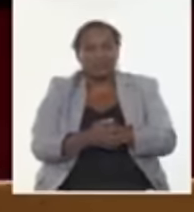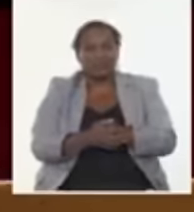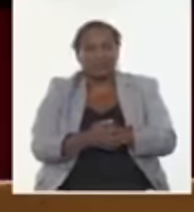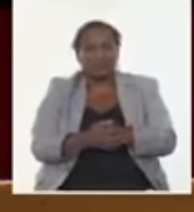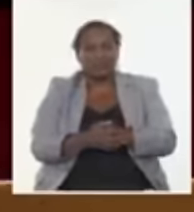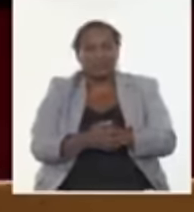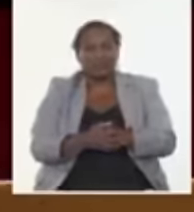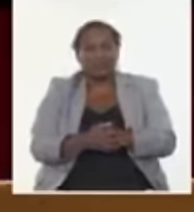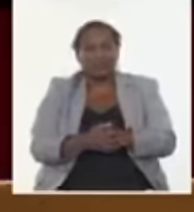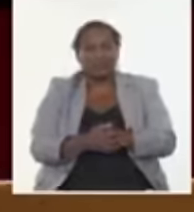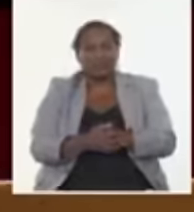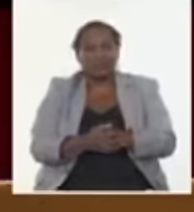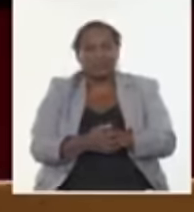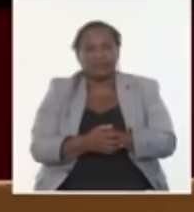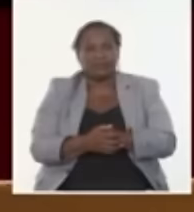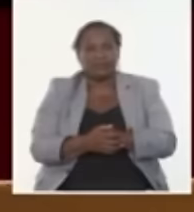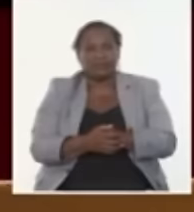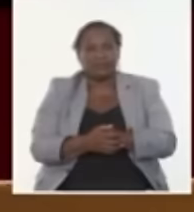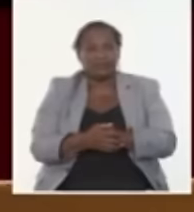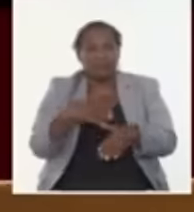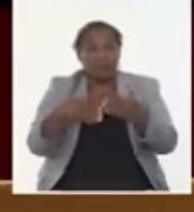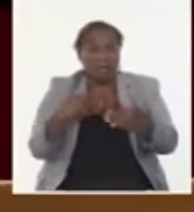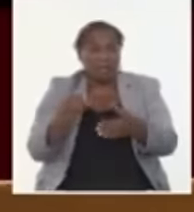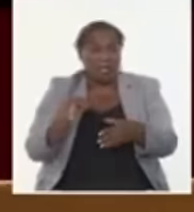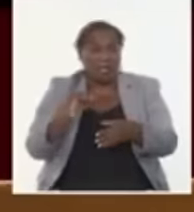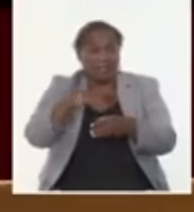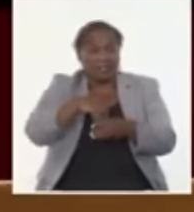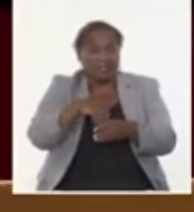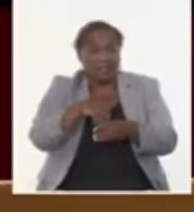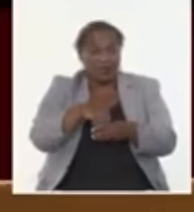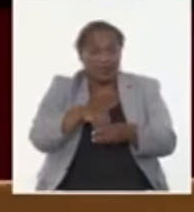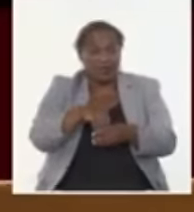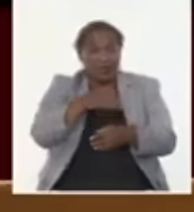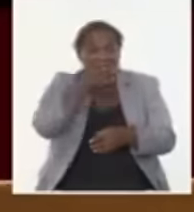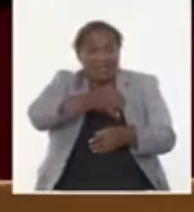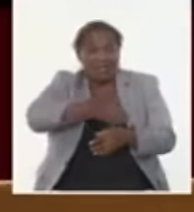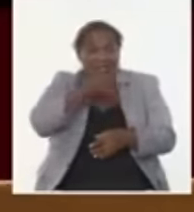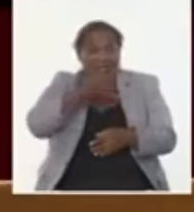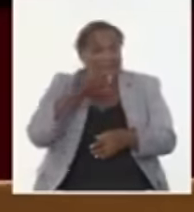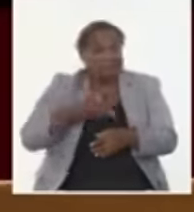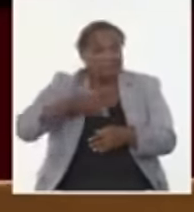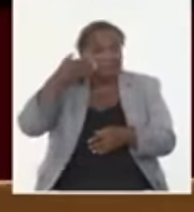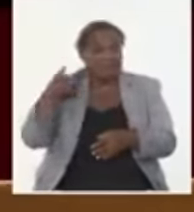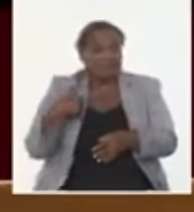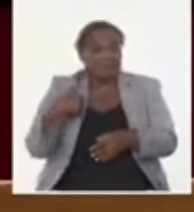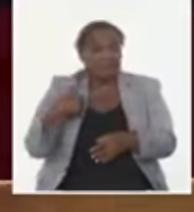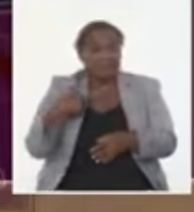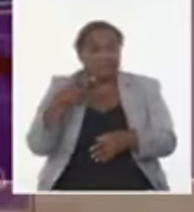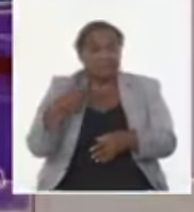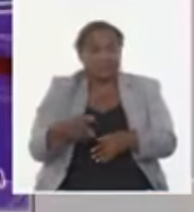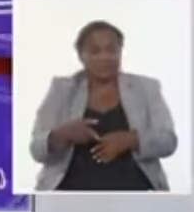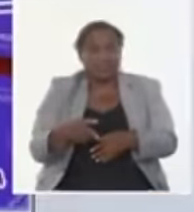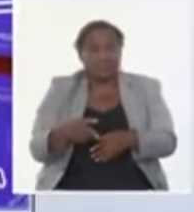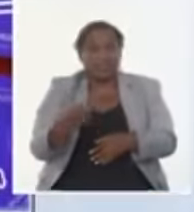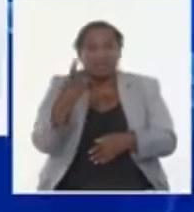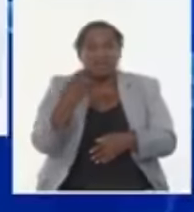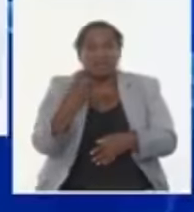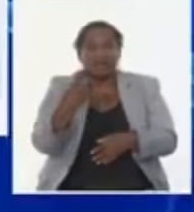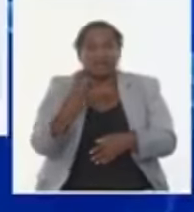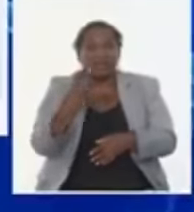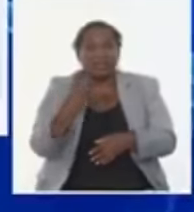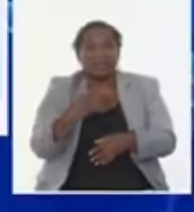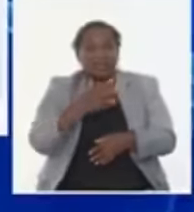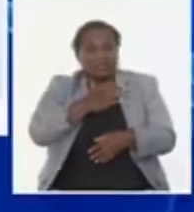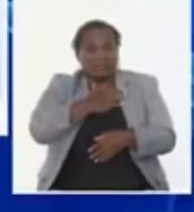Como causa interna, como expresamos con anterioridad, inciden las insuficiencias propias